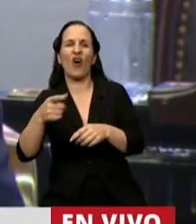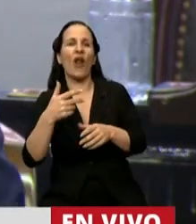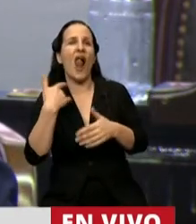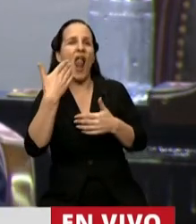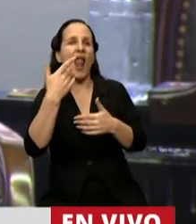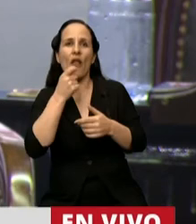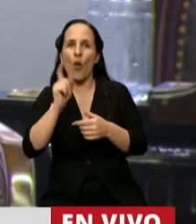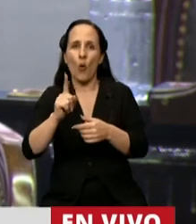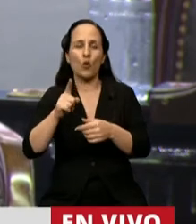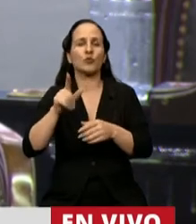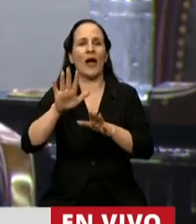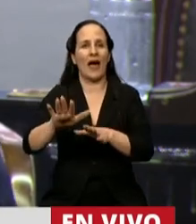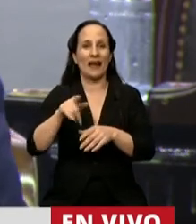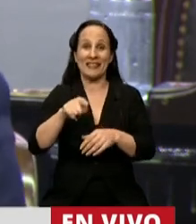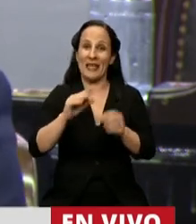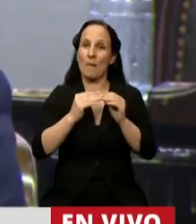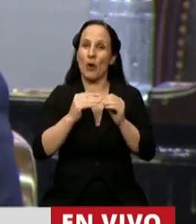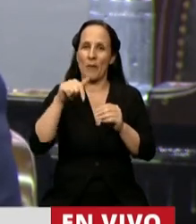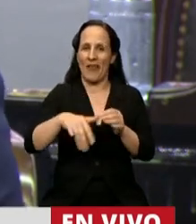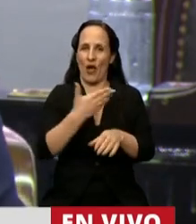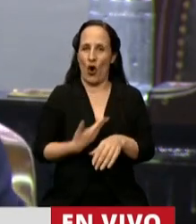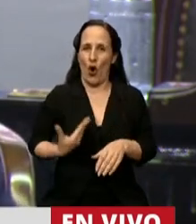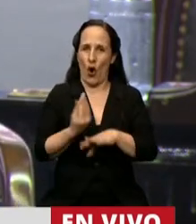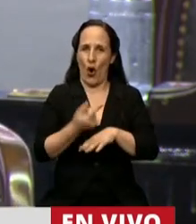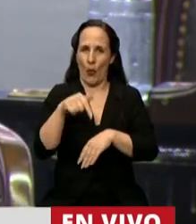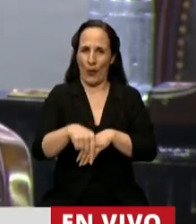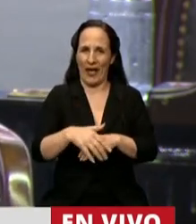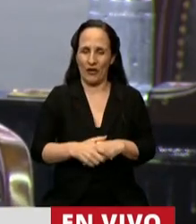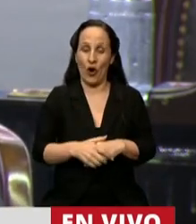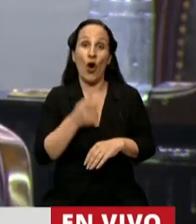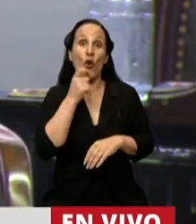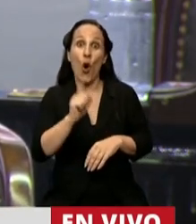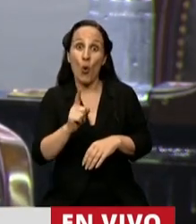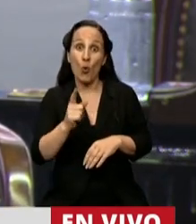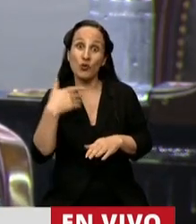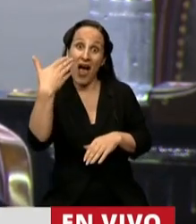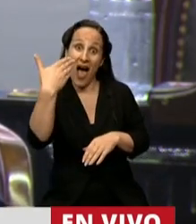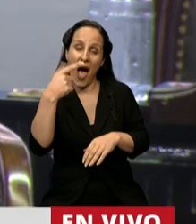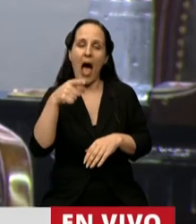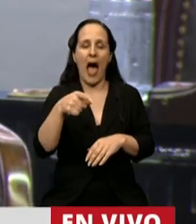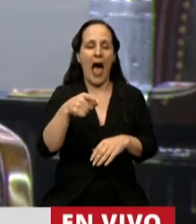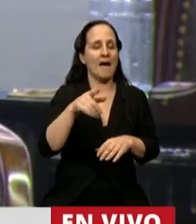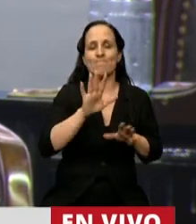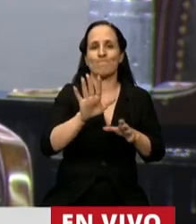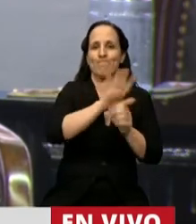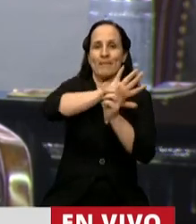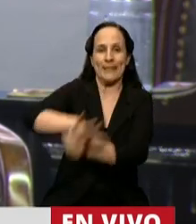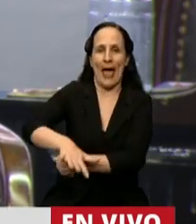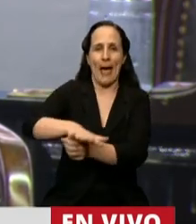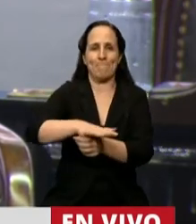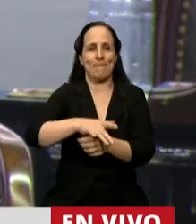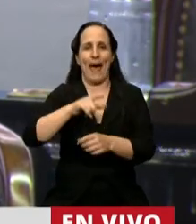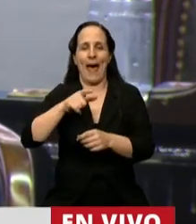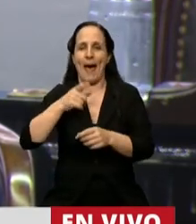dicen. Ese es el problema de este gobierno, señora presidenta. No le gusta lo que le dicen y al que no le gusta directamente lo amordazan, lo censuran o